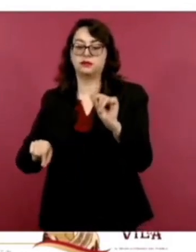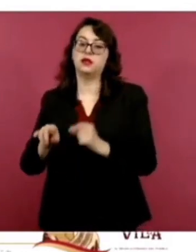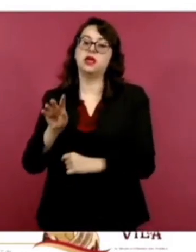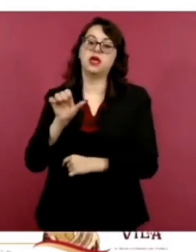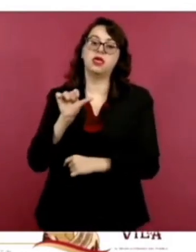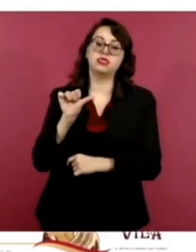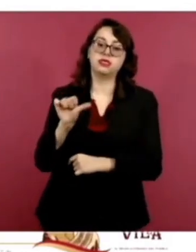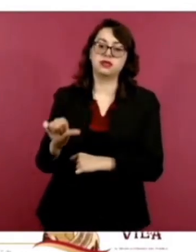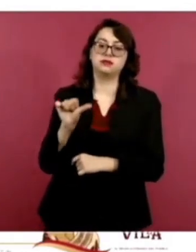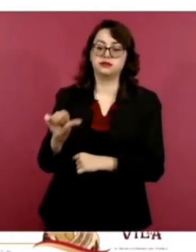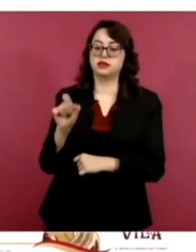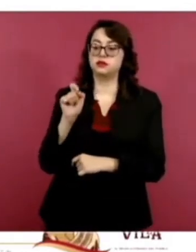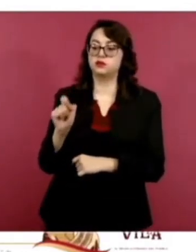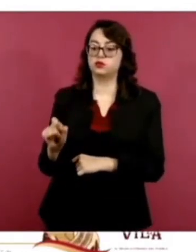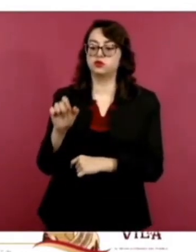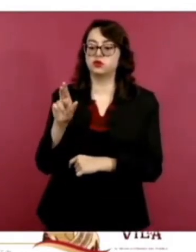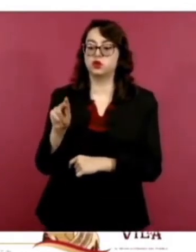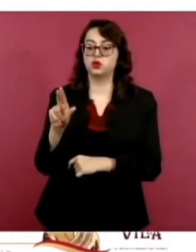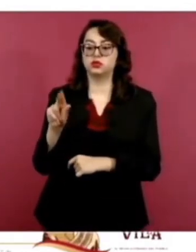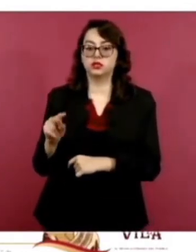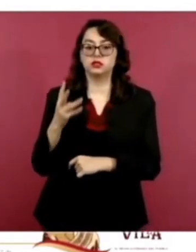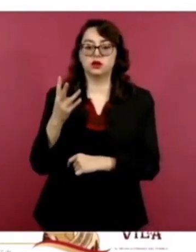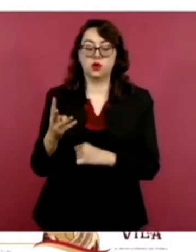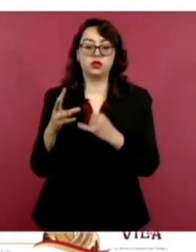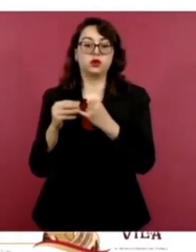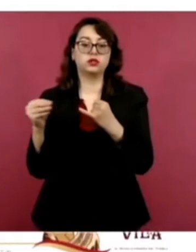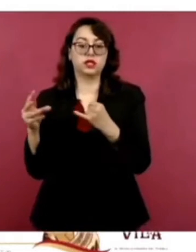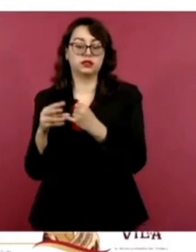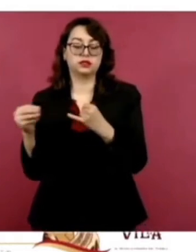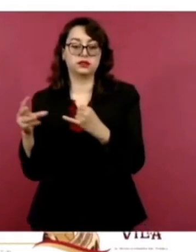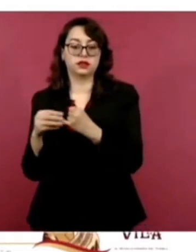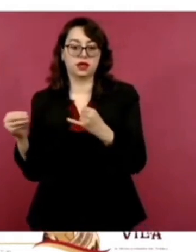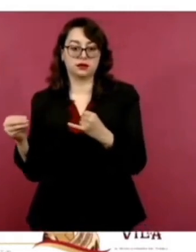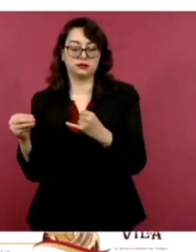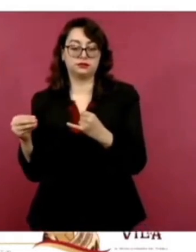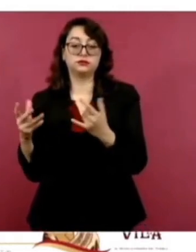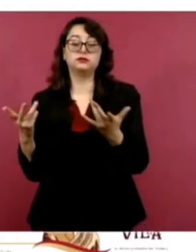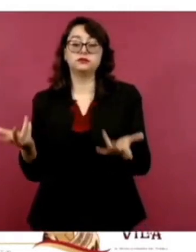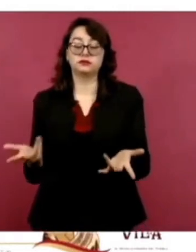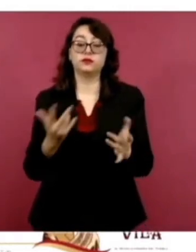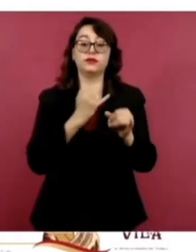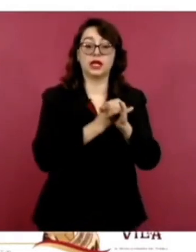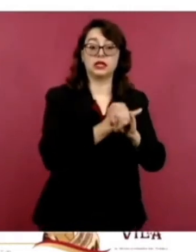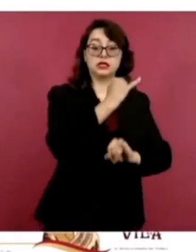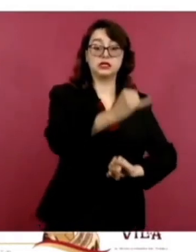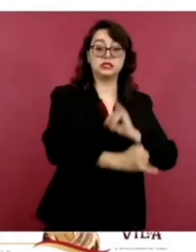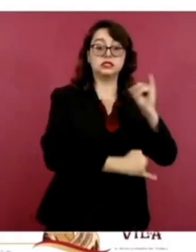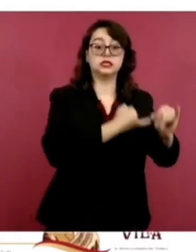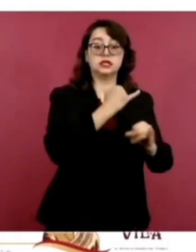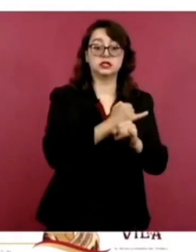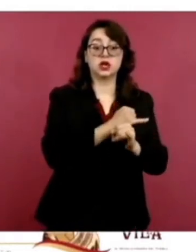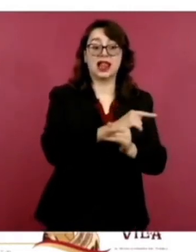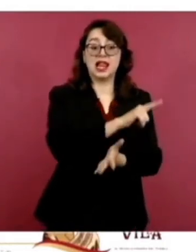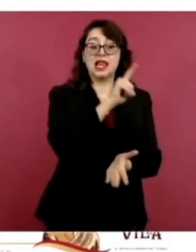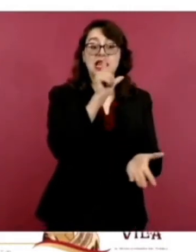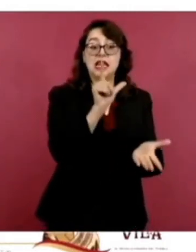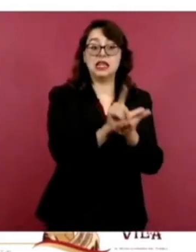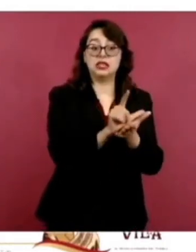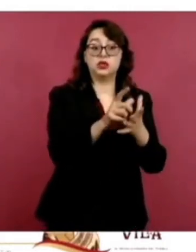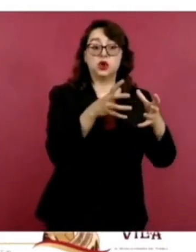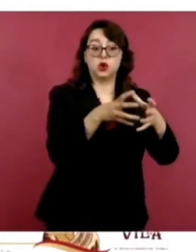84 centavos el kilo y El Trece de septiembre también el precio internacional